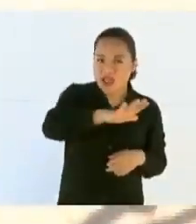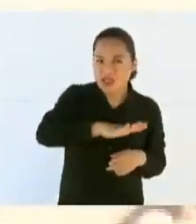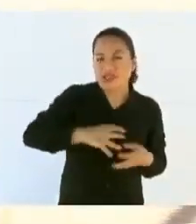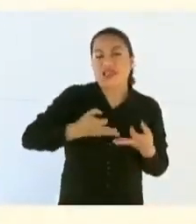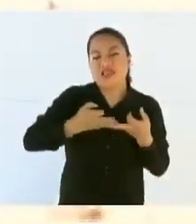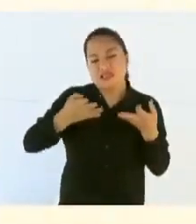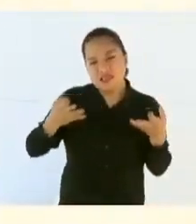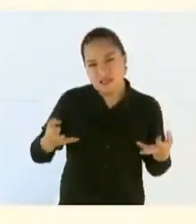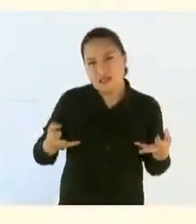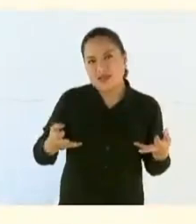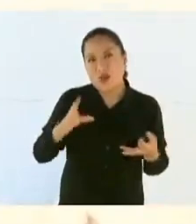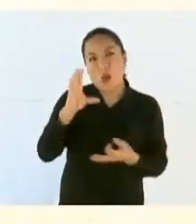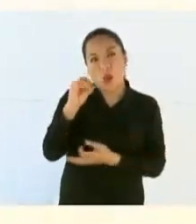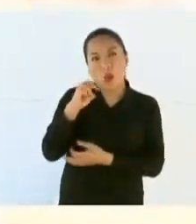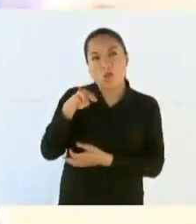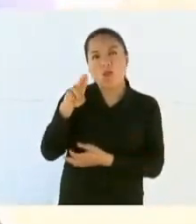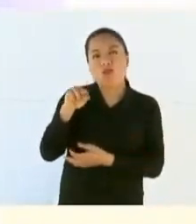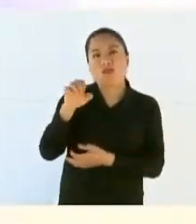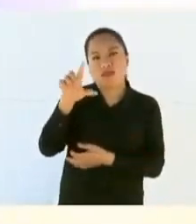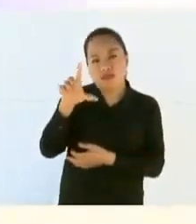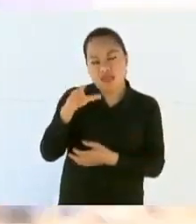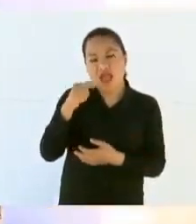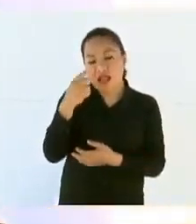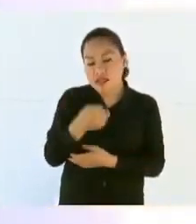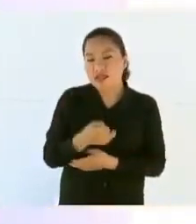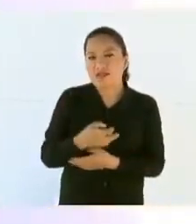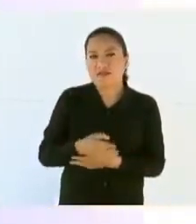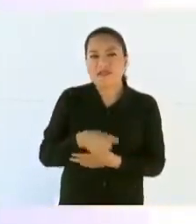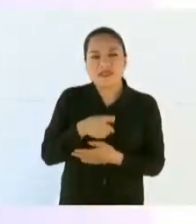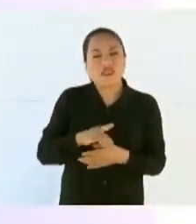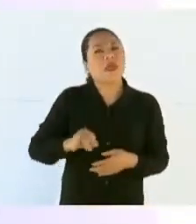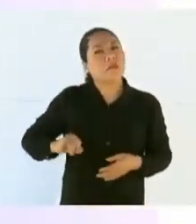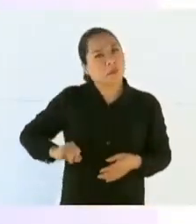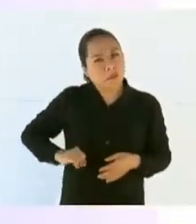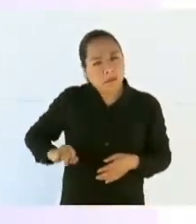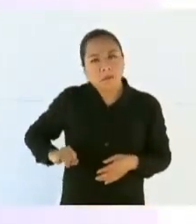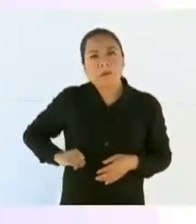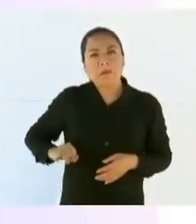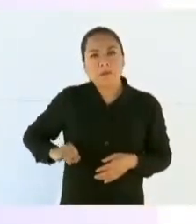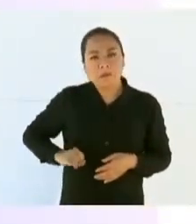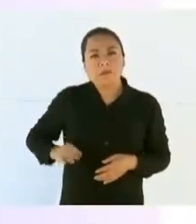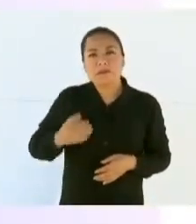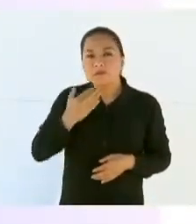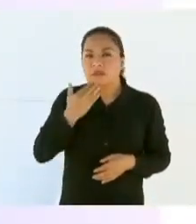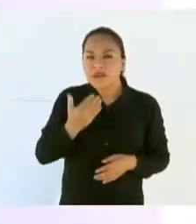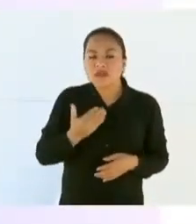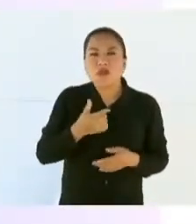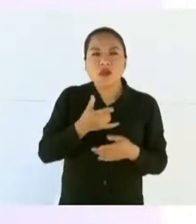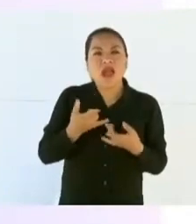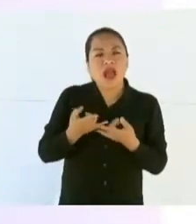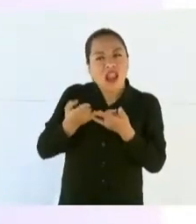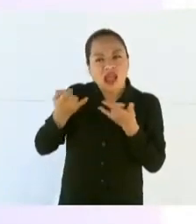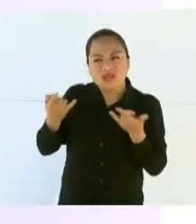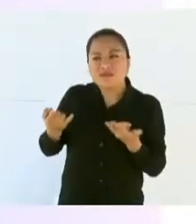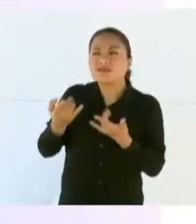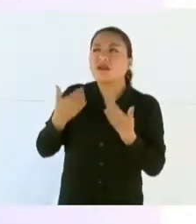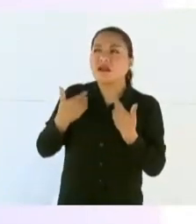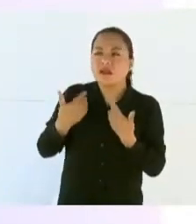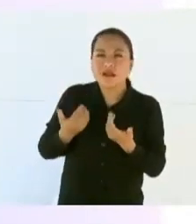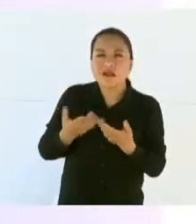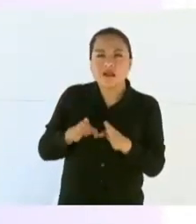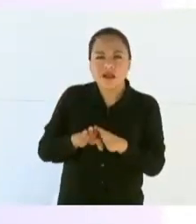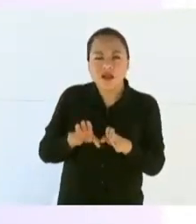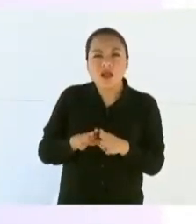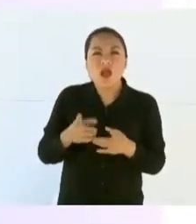Esto, pues, es muy interesante. Desde luego intervinieron